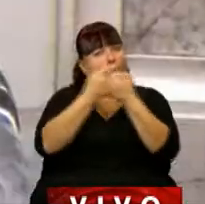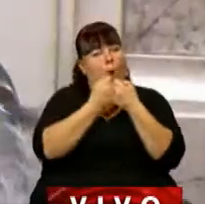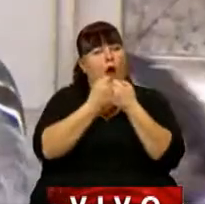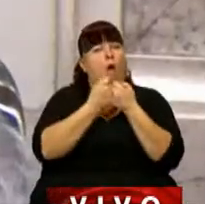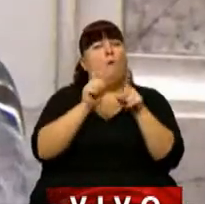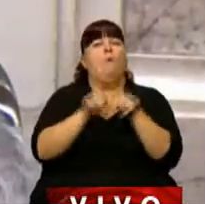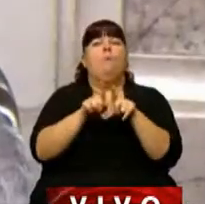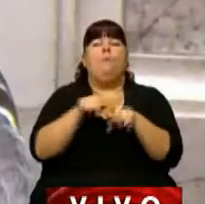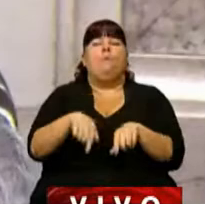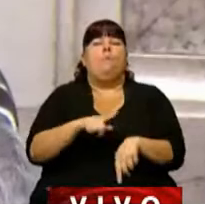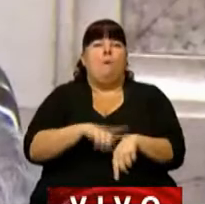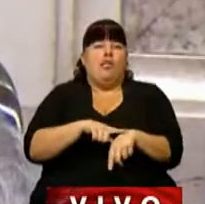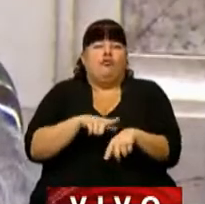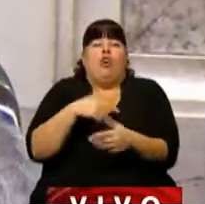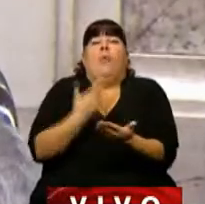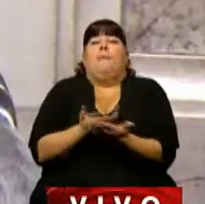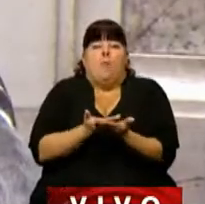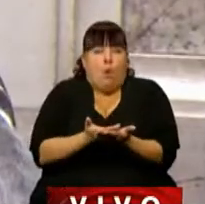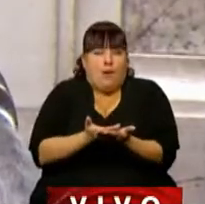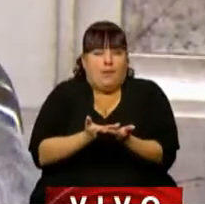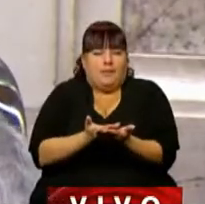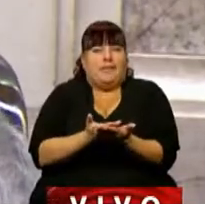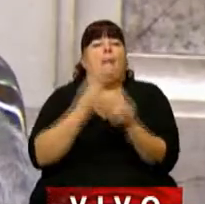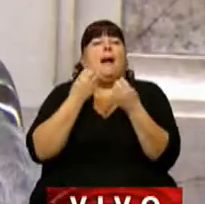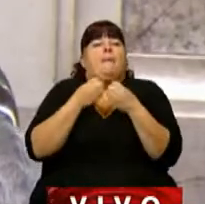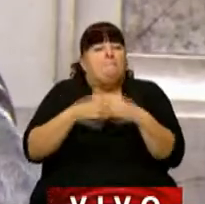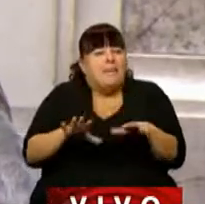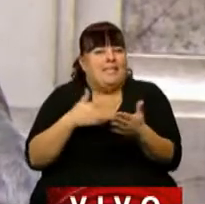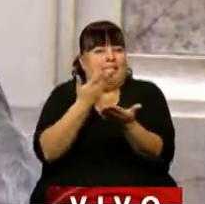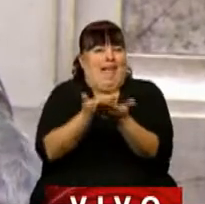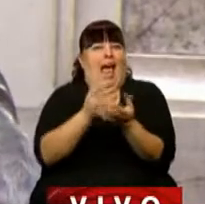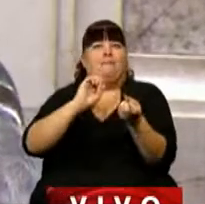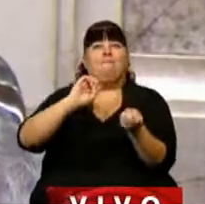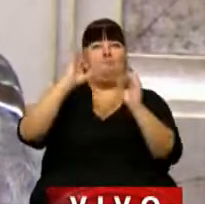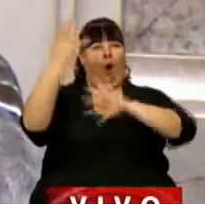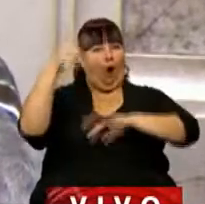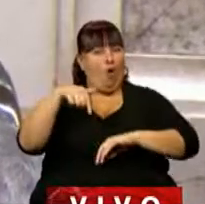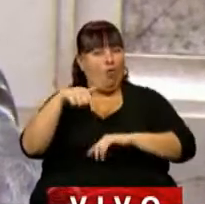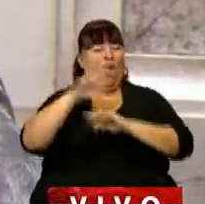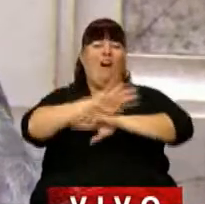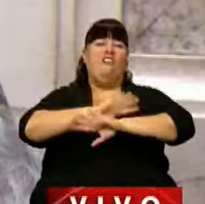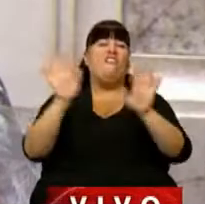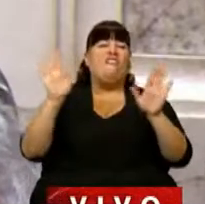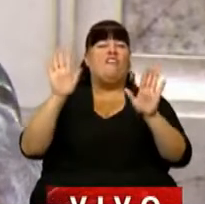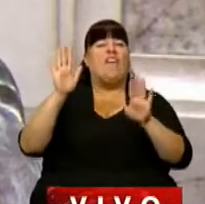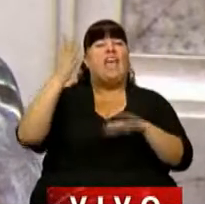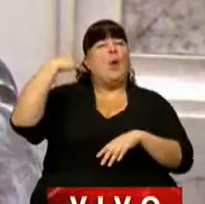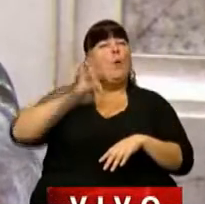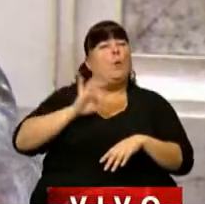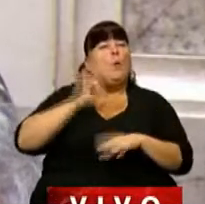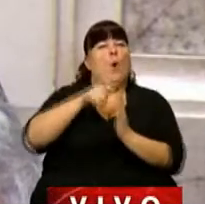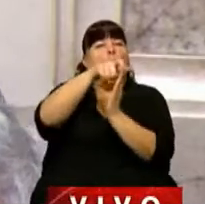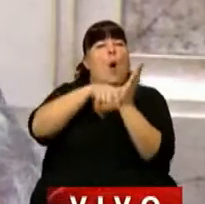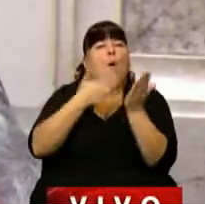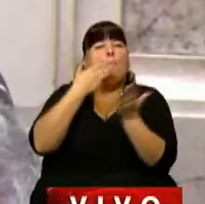una propuesta de introducir la modernidad y terminar con el arcaísmo de la boleta